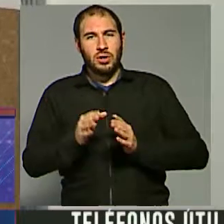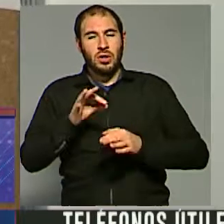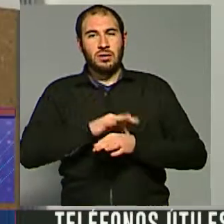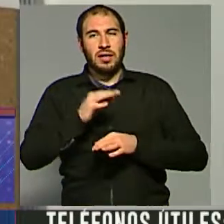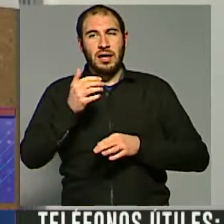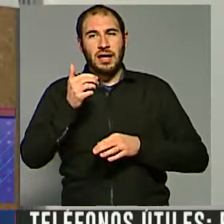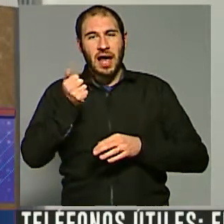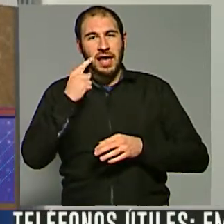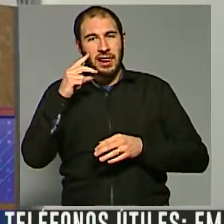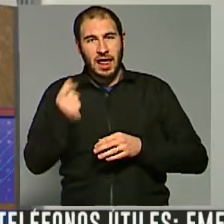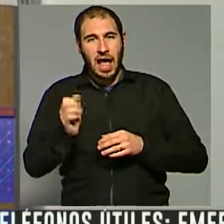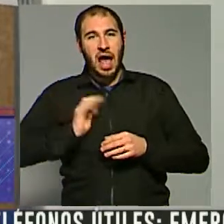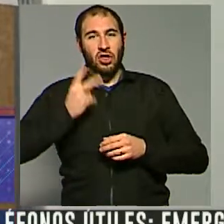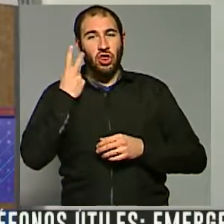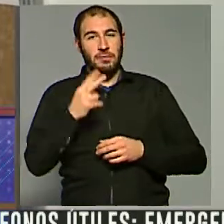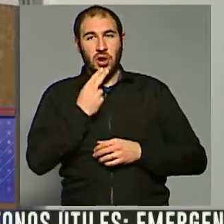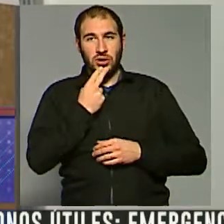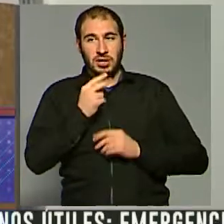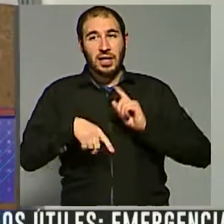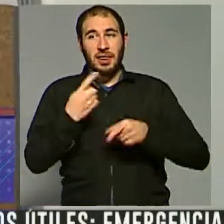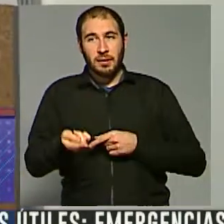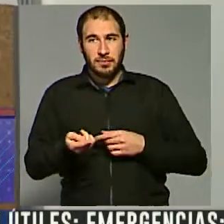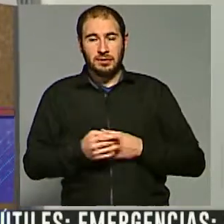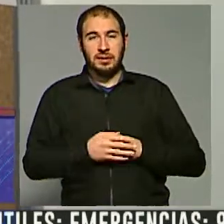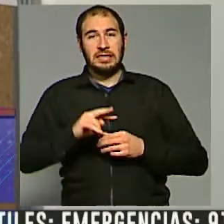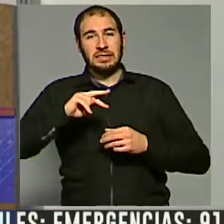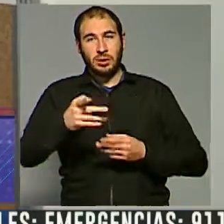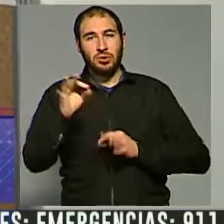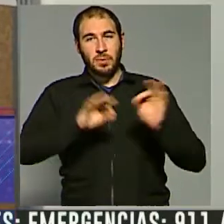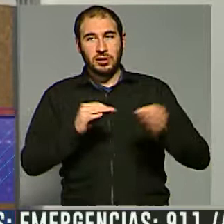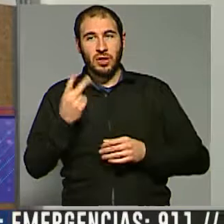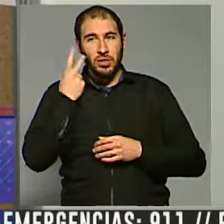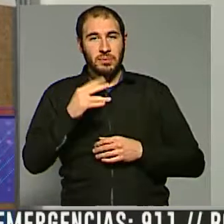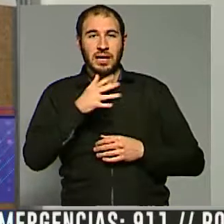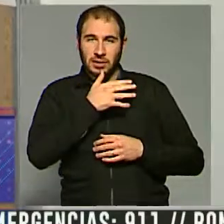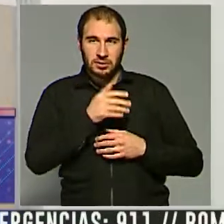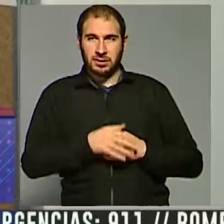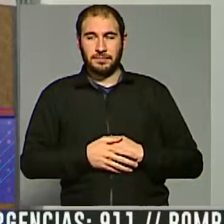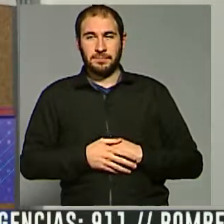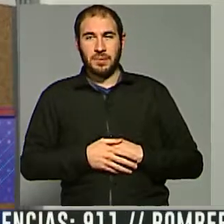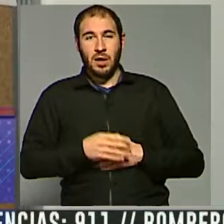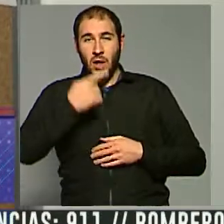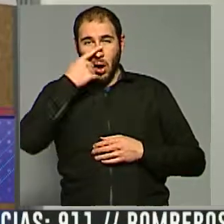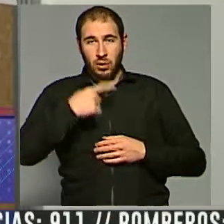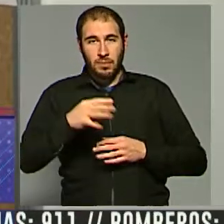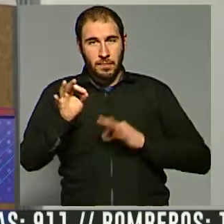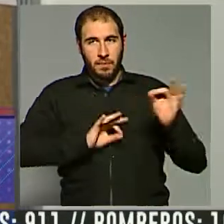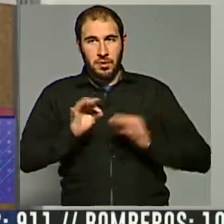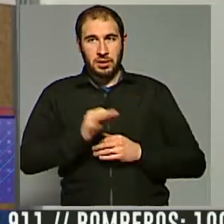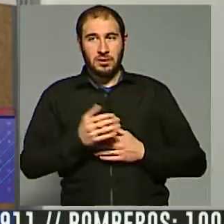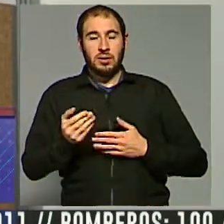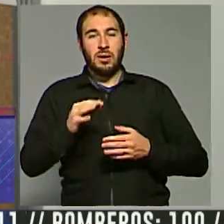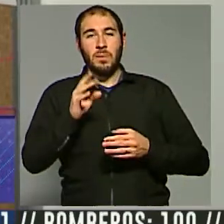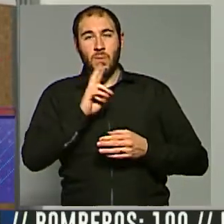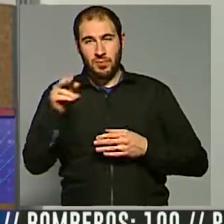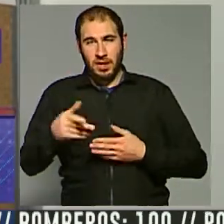Aida Kemmelmacher en el año 2011. Luego presentamos un segundo proyecto en el año 2014 y el último proyecto que le entregó la